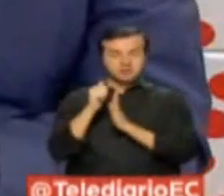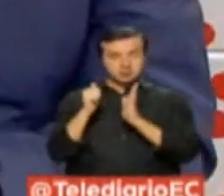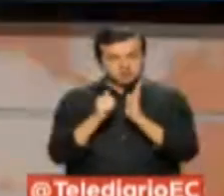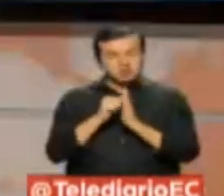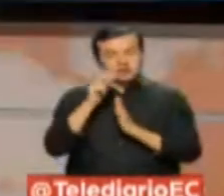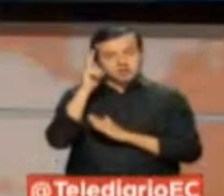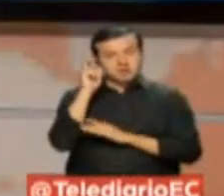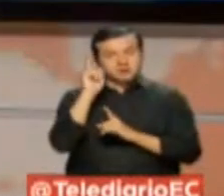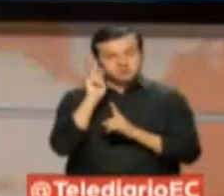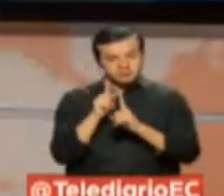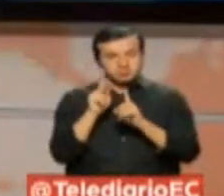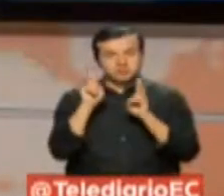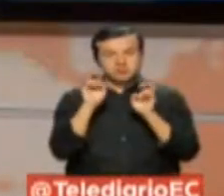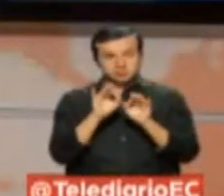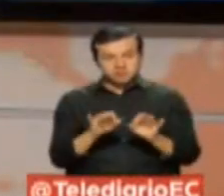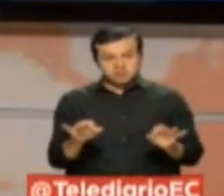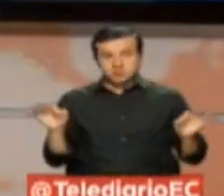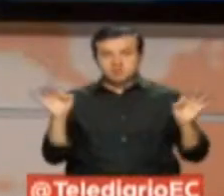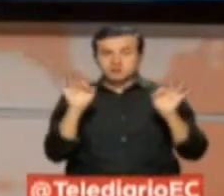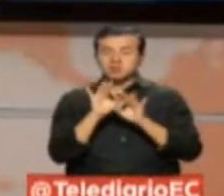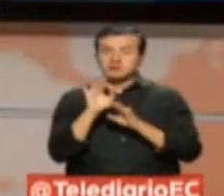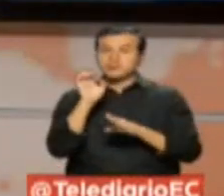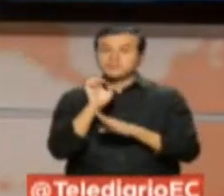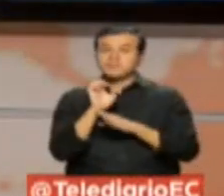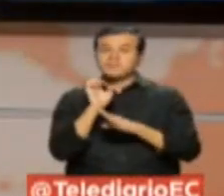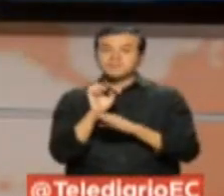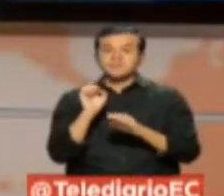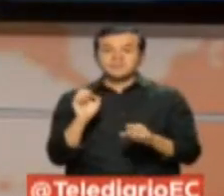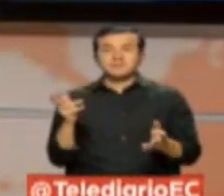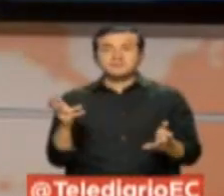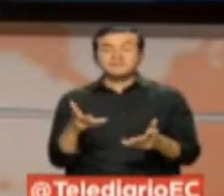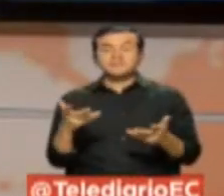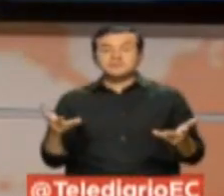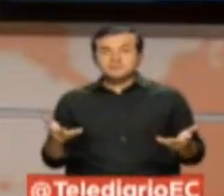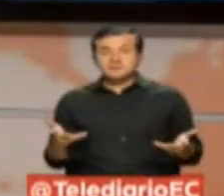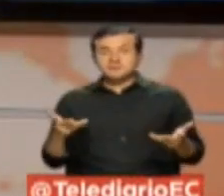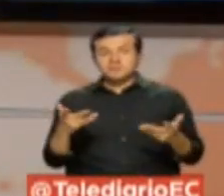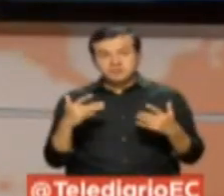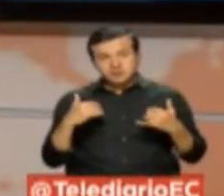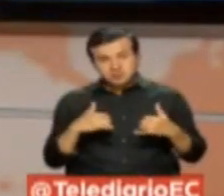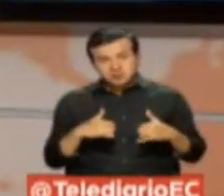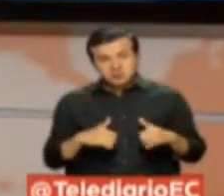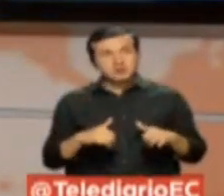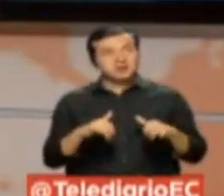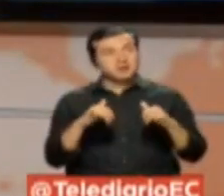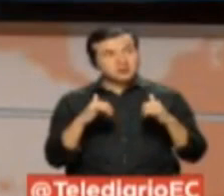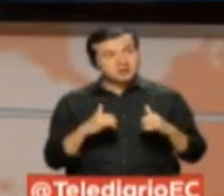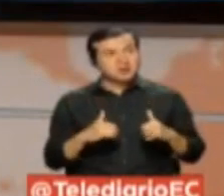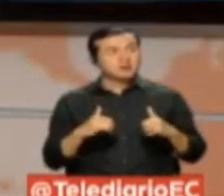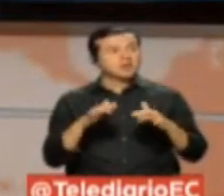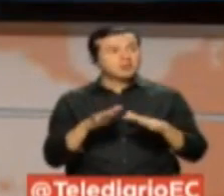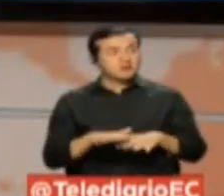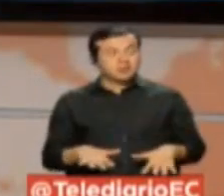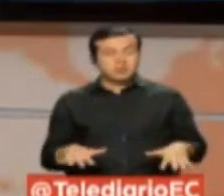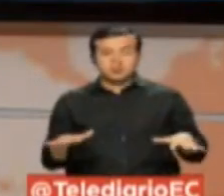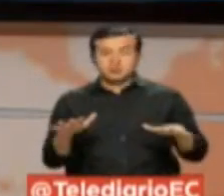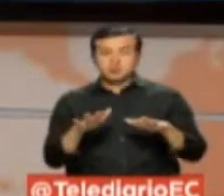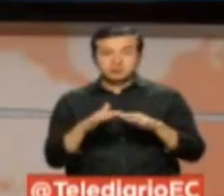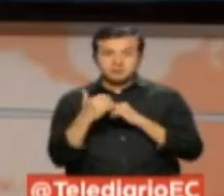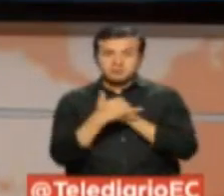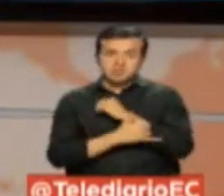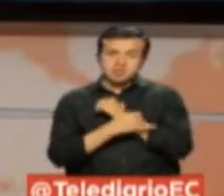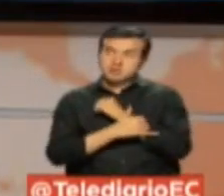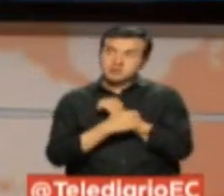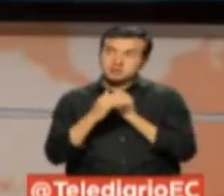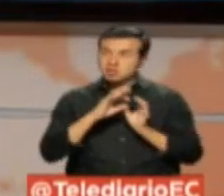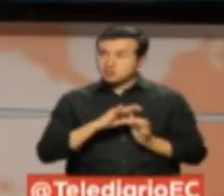tema importante de la agenda porque el Ecuador definitivamente no puede seguir manteniendo sociedades con países, en